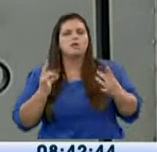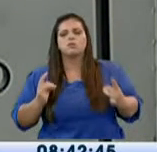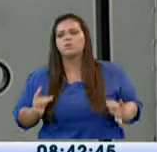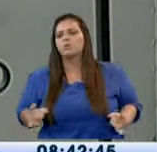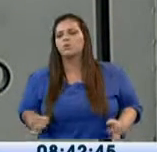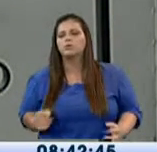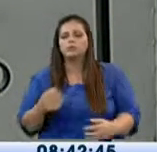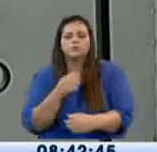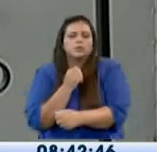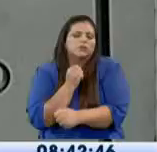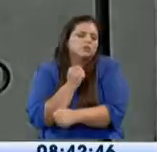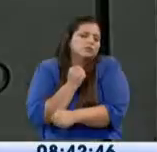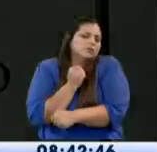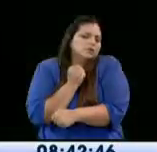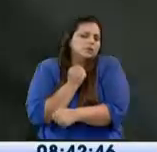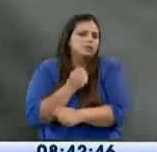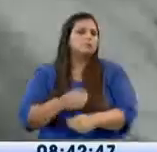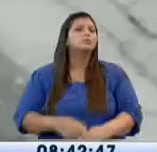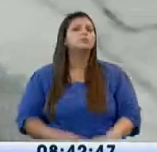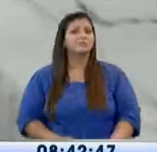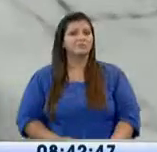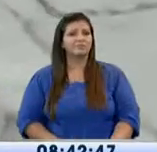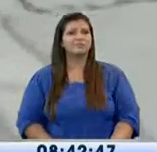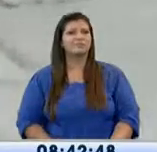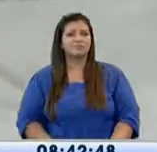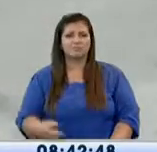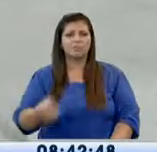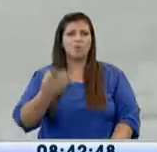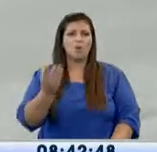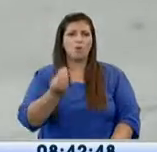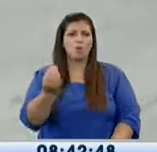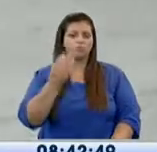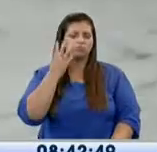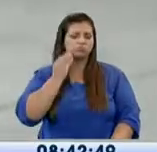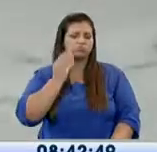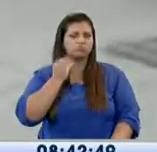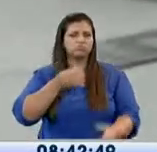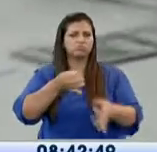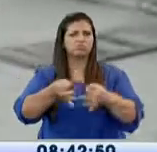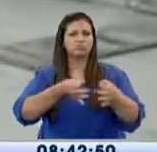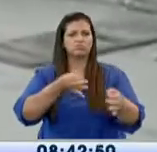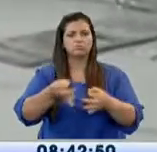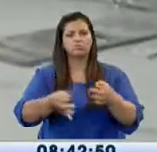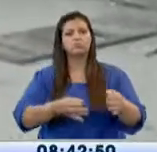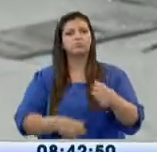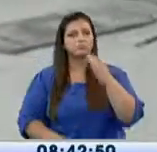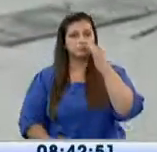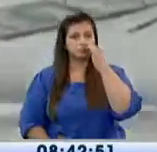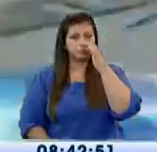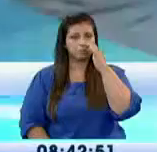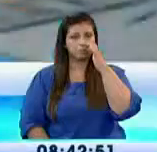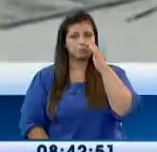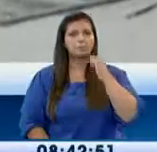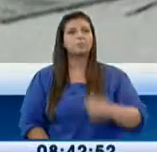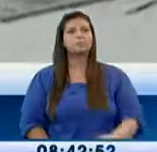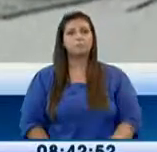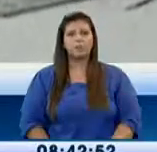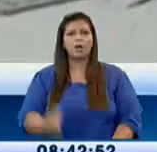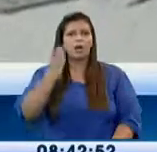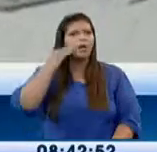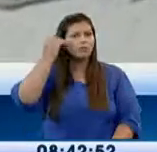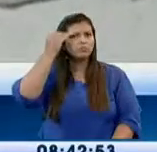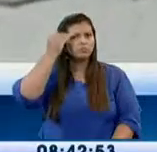me da escalofrío. Testimonios como este se están volviendo frecuentes cada vez que saltan a la luz casos de jóvenes y